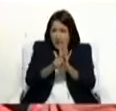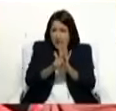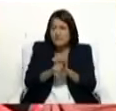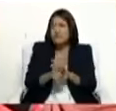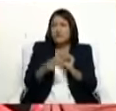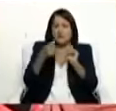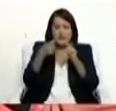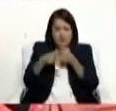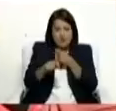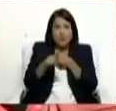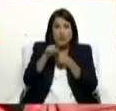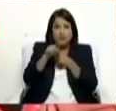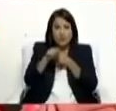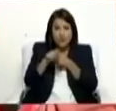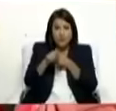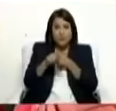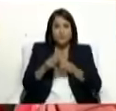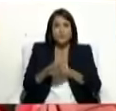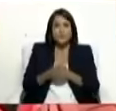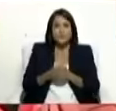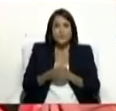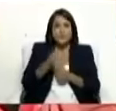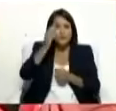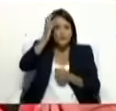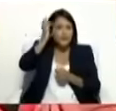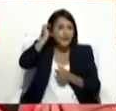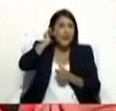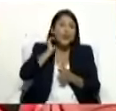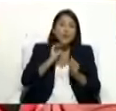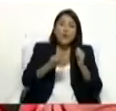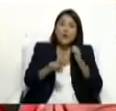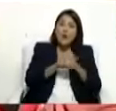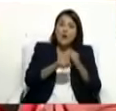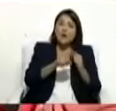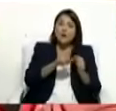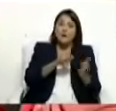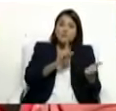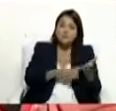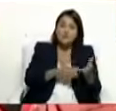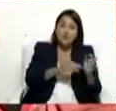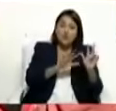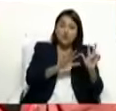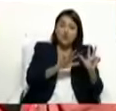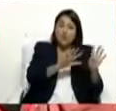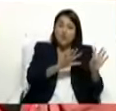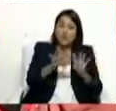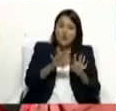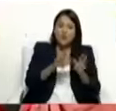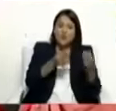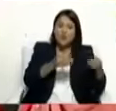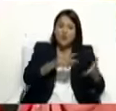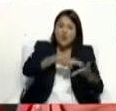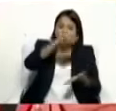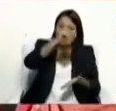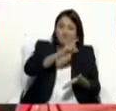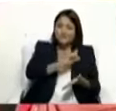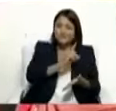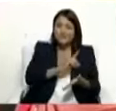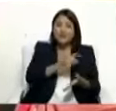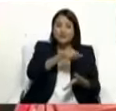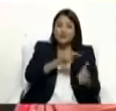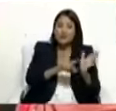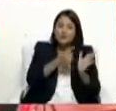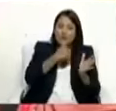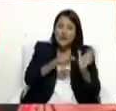como el laudo arbitral de 1899, que también está en las preguntas, el rechazo profundo a ese laudo